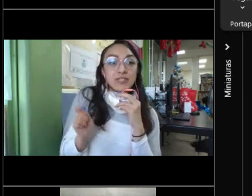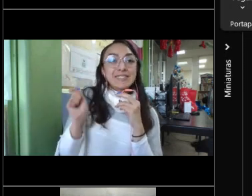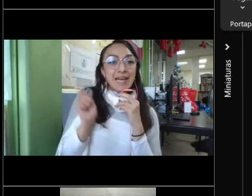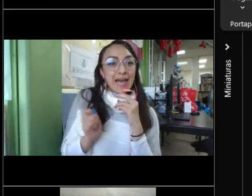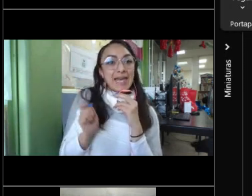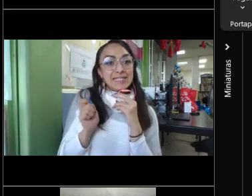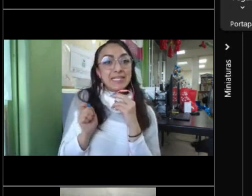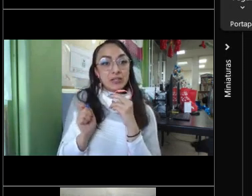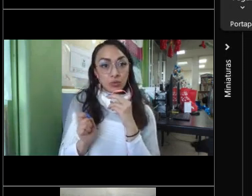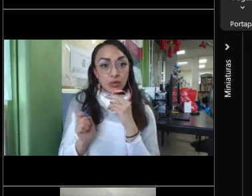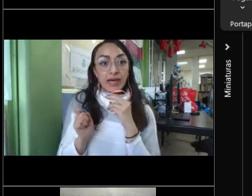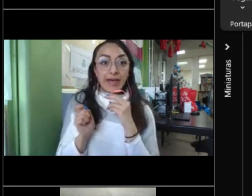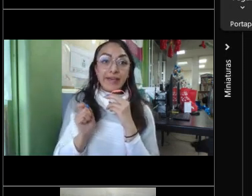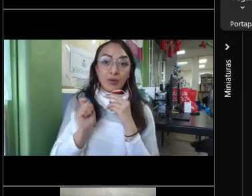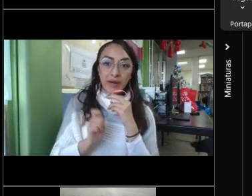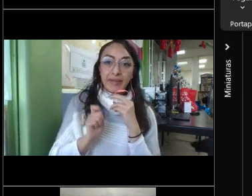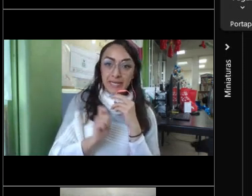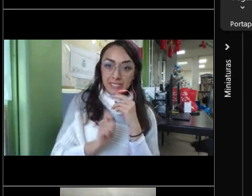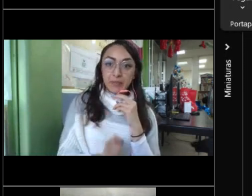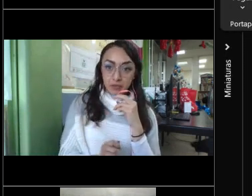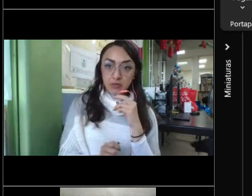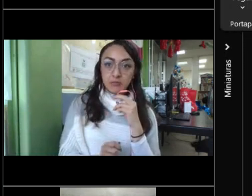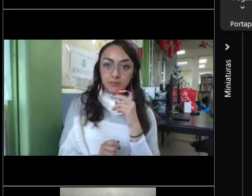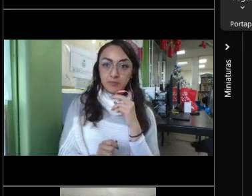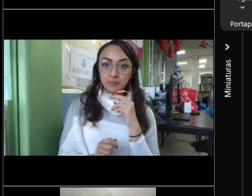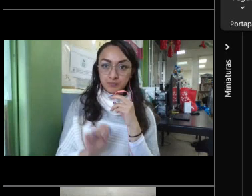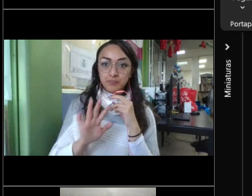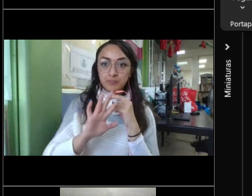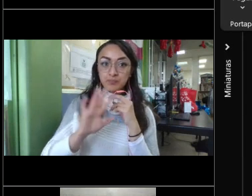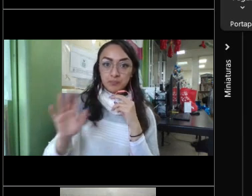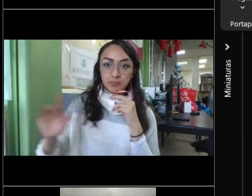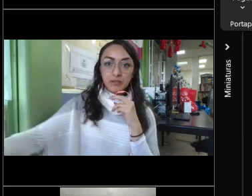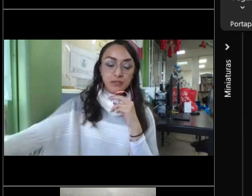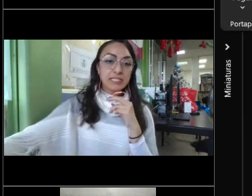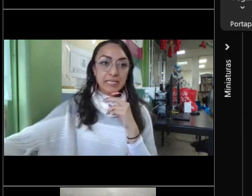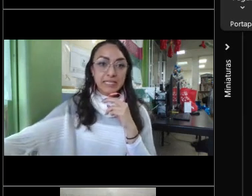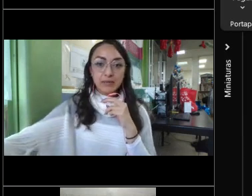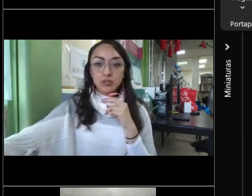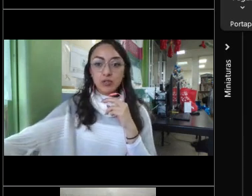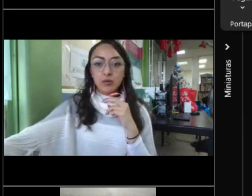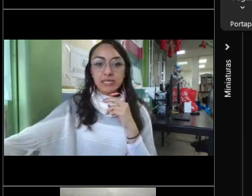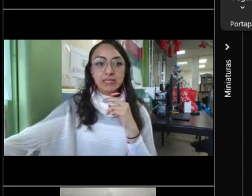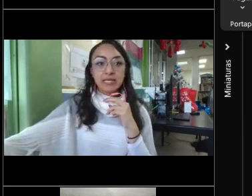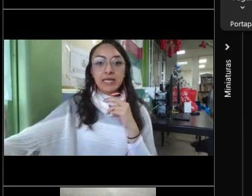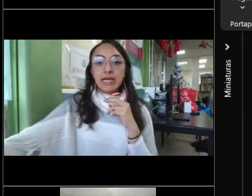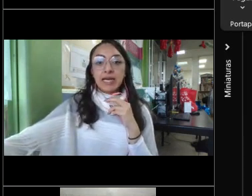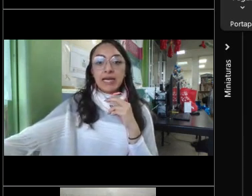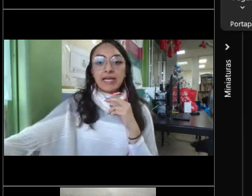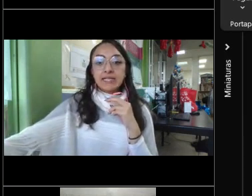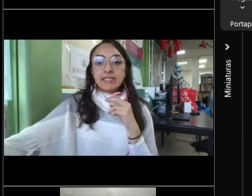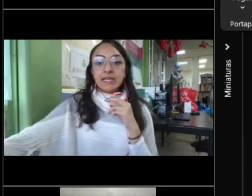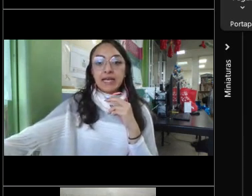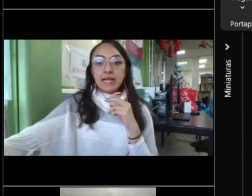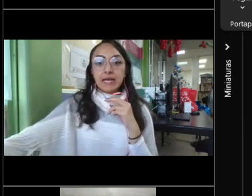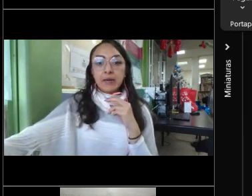las cuestiones de la escritura adecuada del español. Entonces ahí tenemos como esas